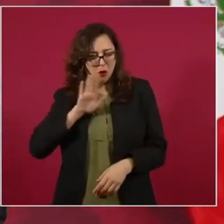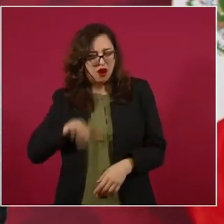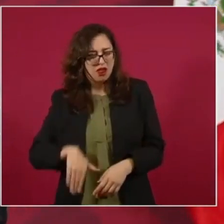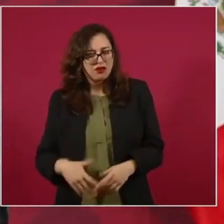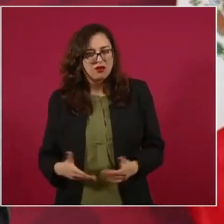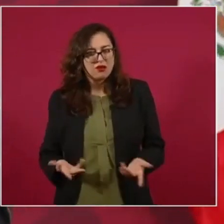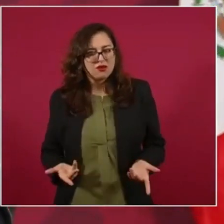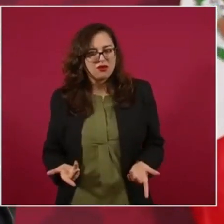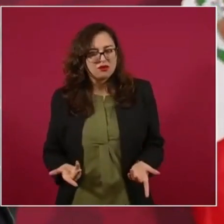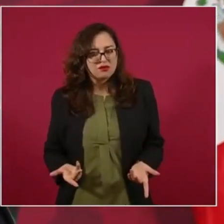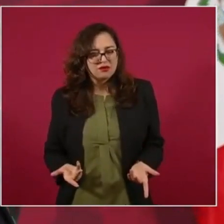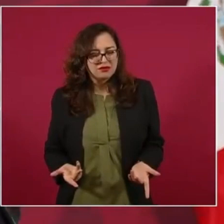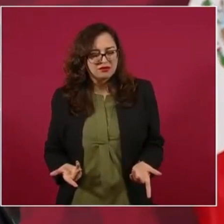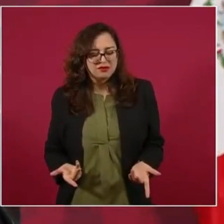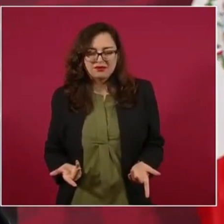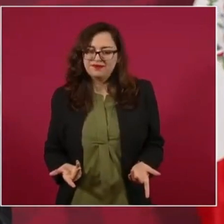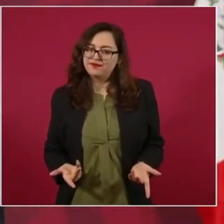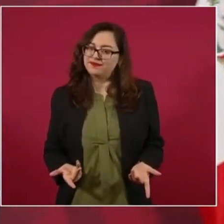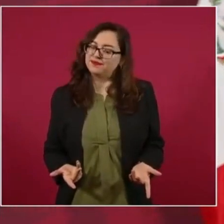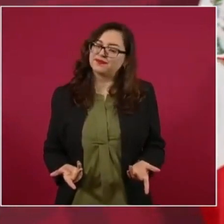¿Qué